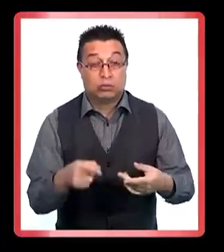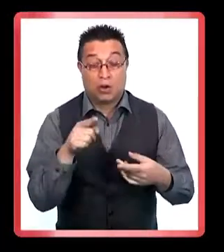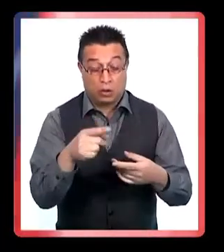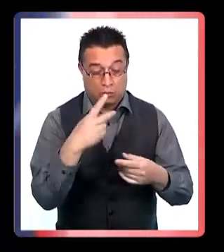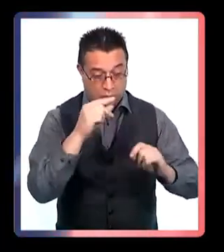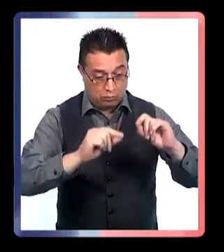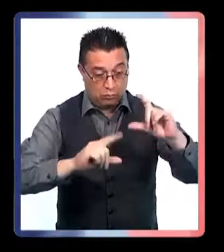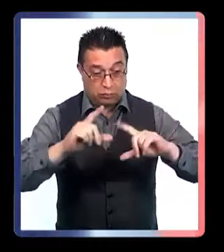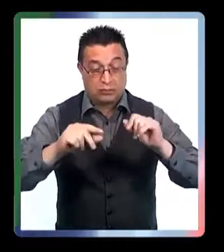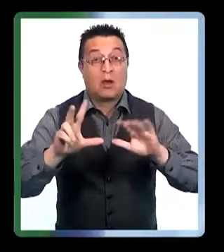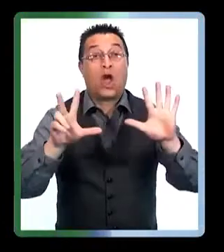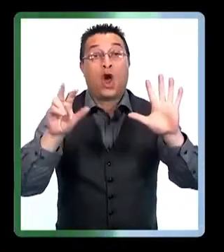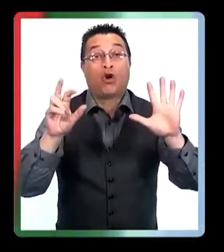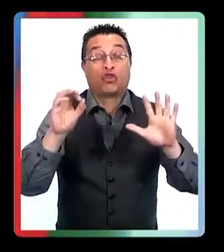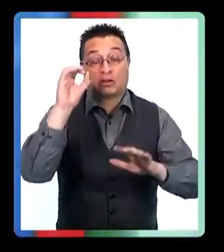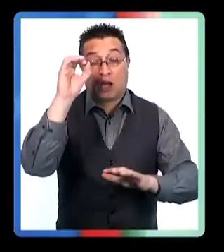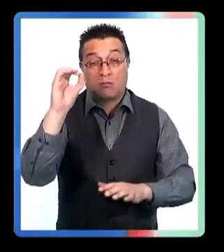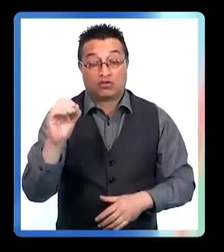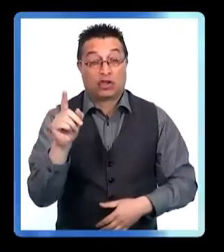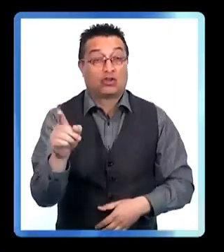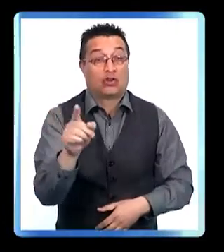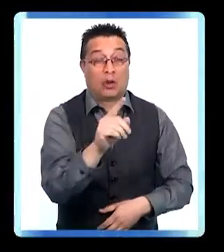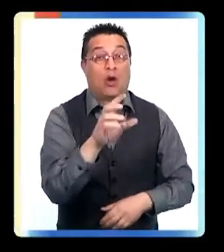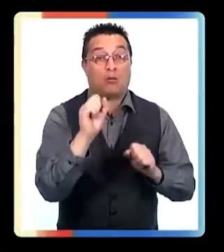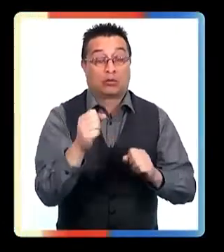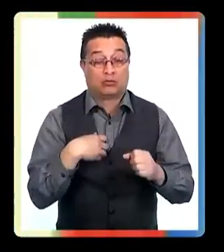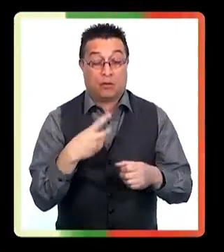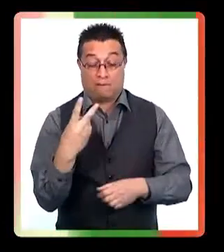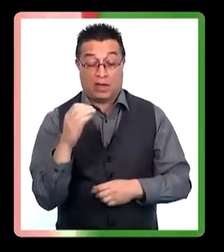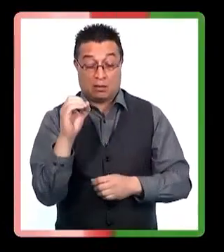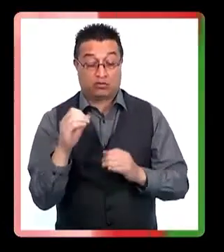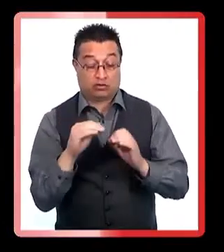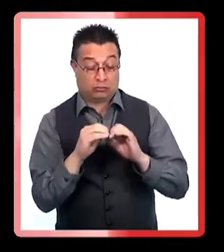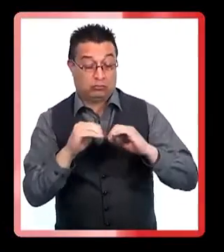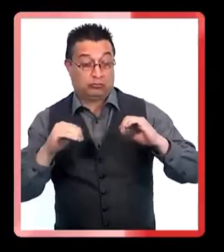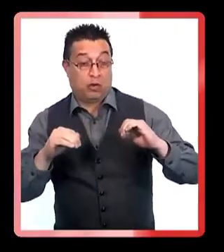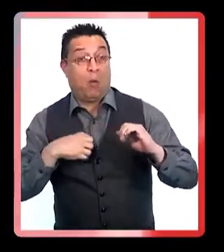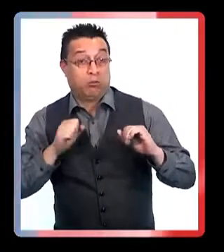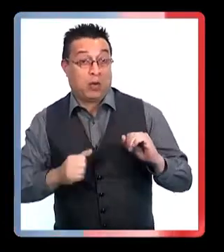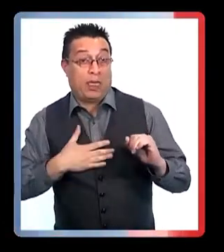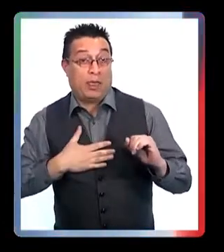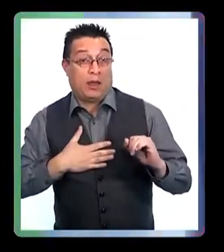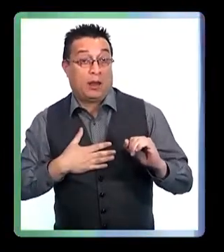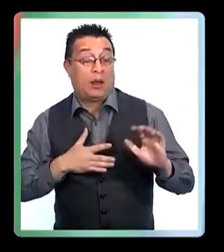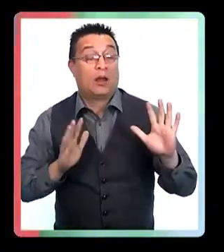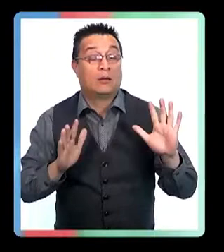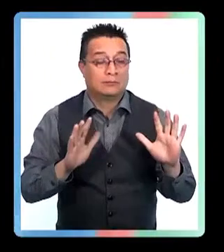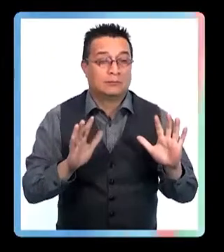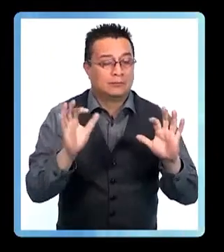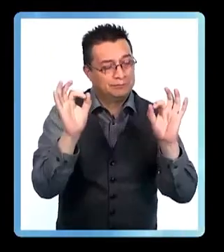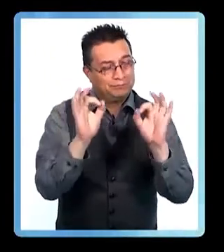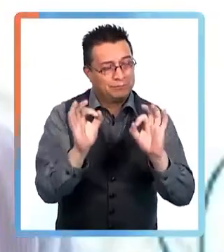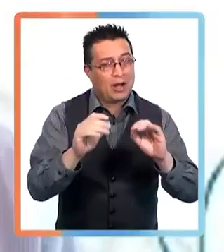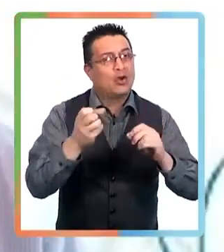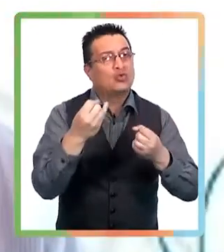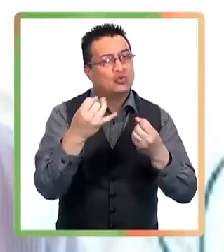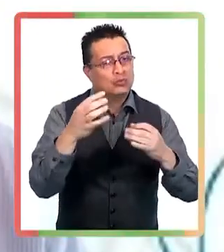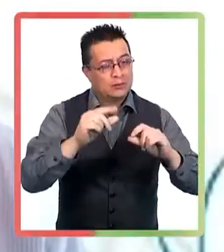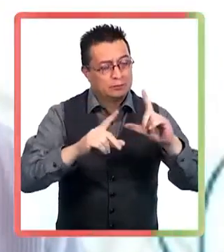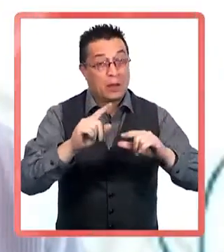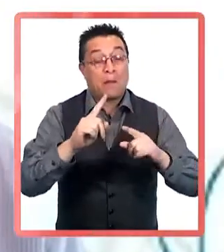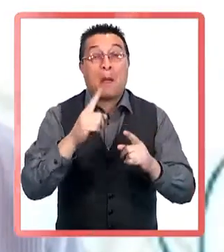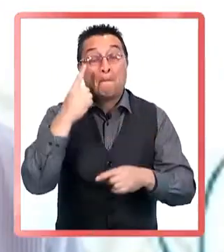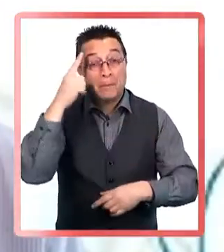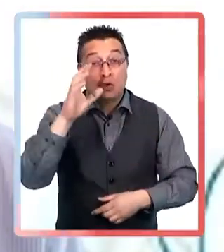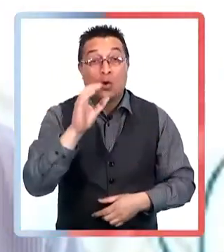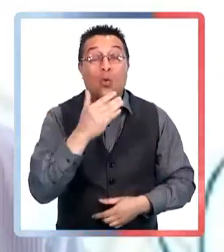uno dice, ¿no es cierto?, el 80%, pero yo puedo estar en el 20% restante, ¿me explico? Entonces,